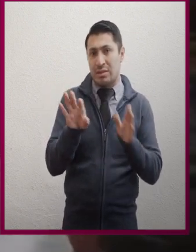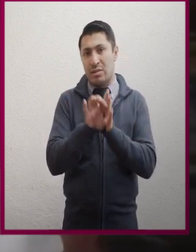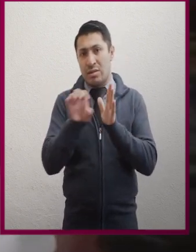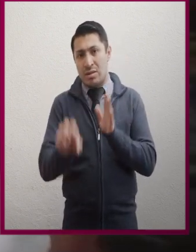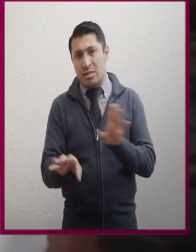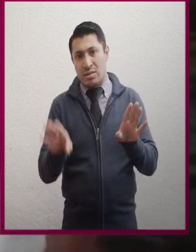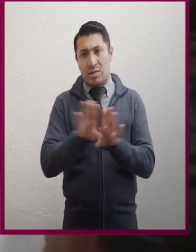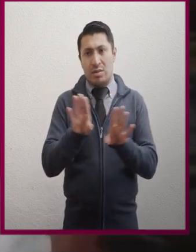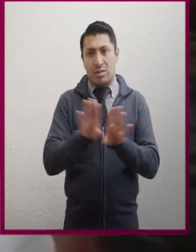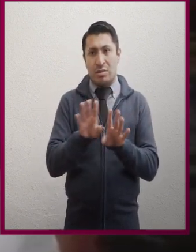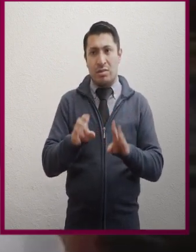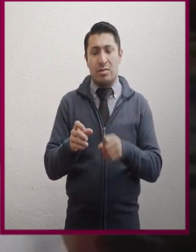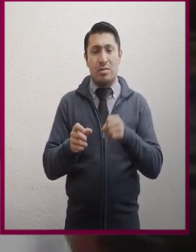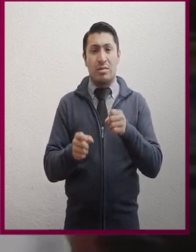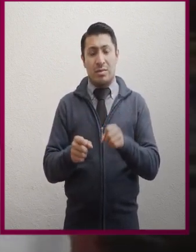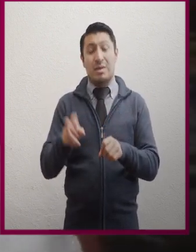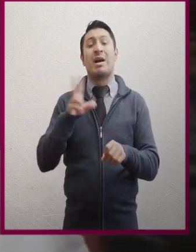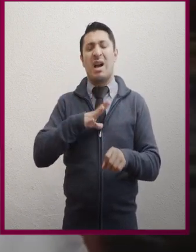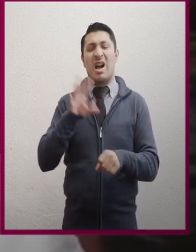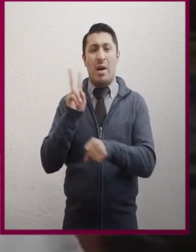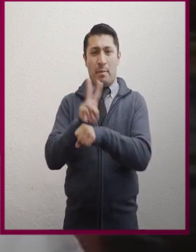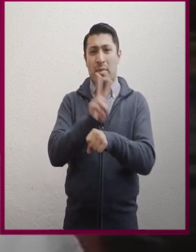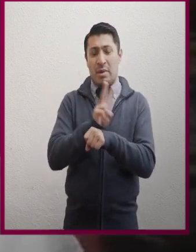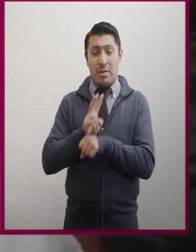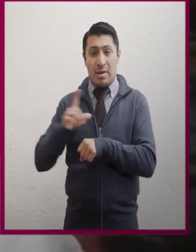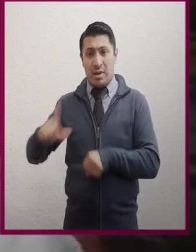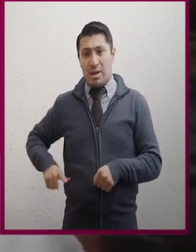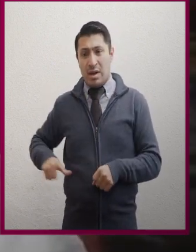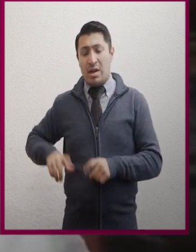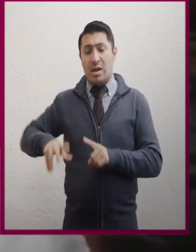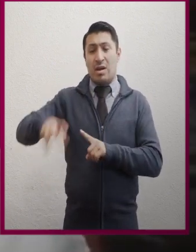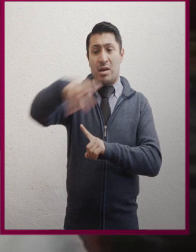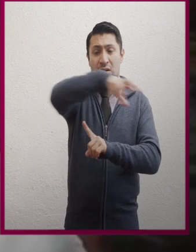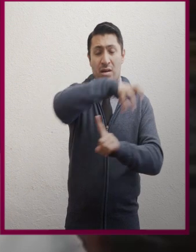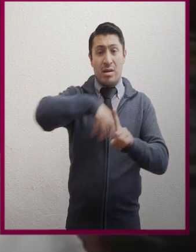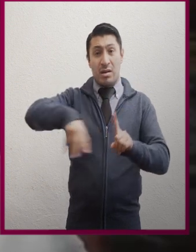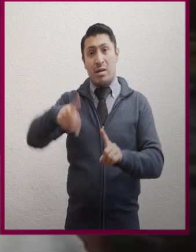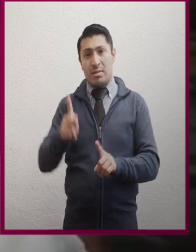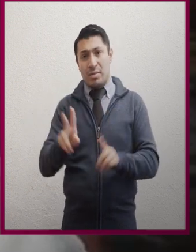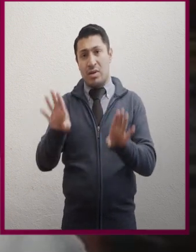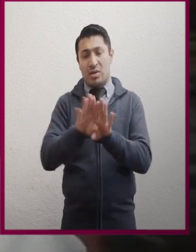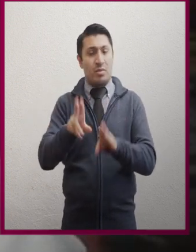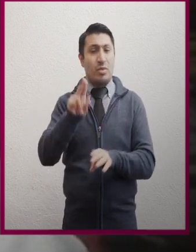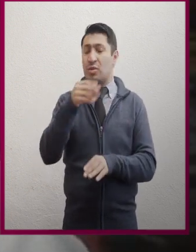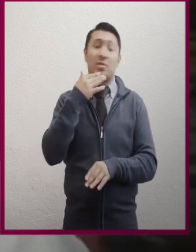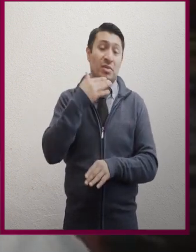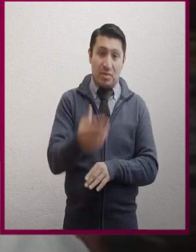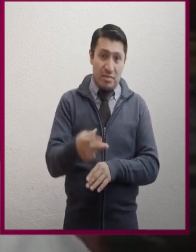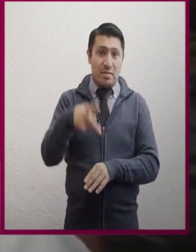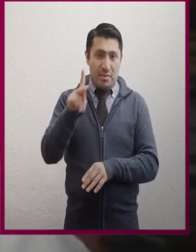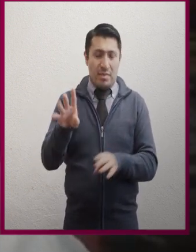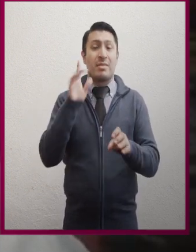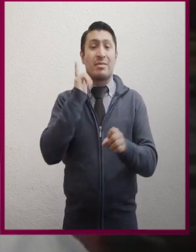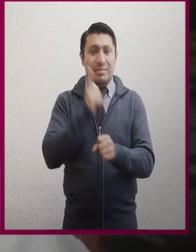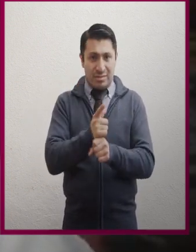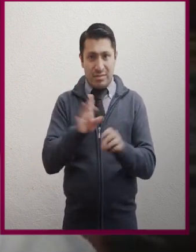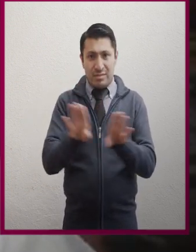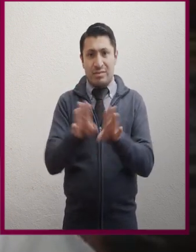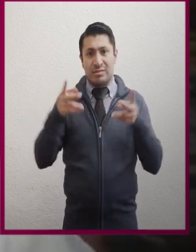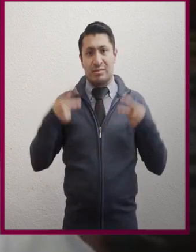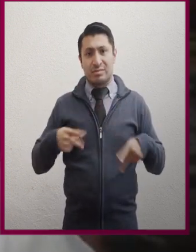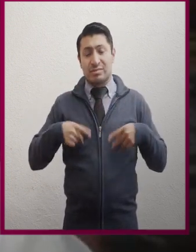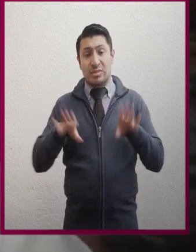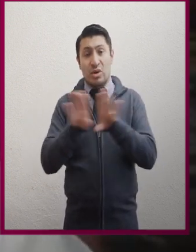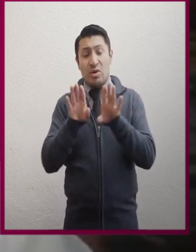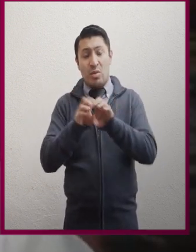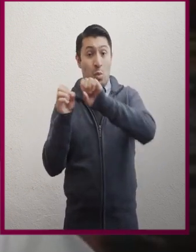vigilancia de los gobiernos locales, aunque a veces no es muy efectiva, pero se han dado casos de gente que es abandonada a su suerte cuando los